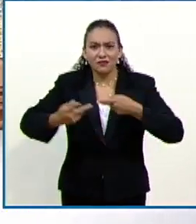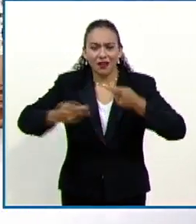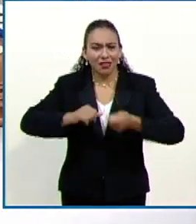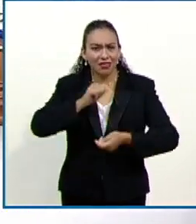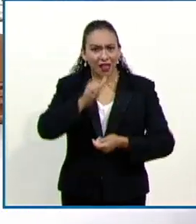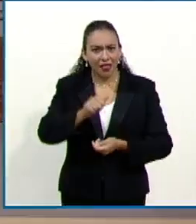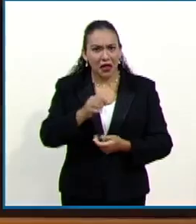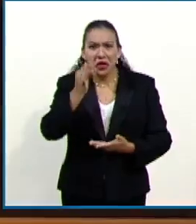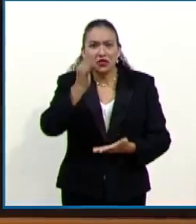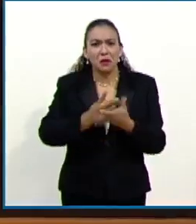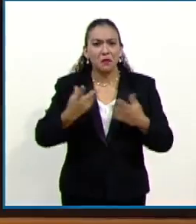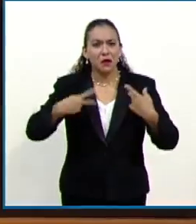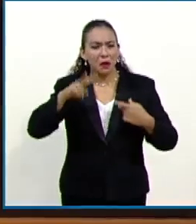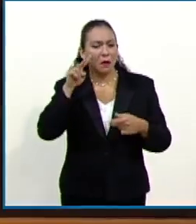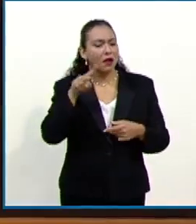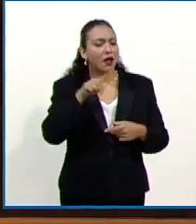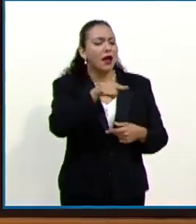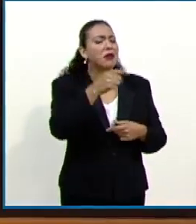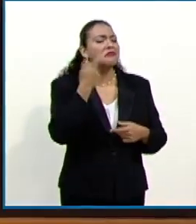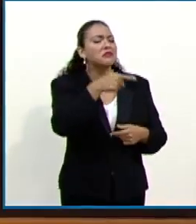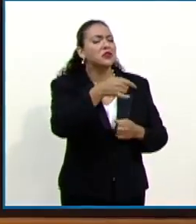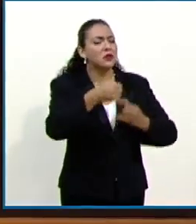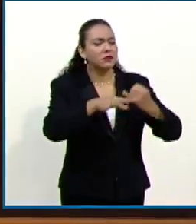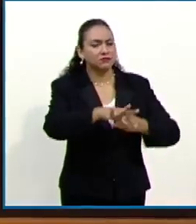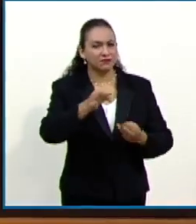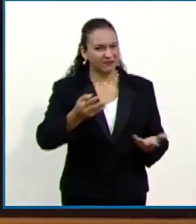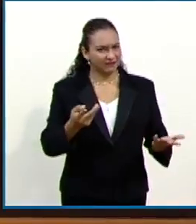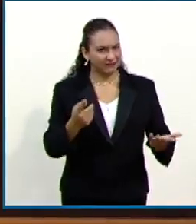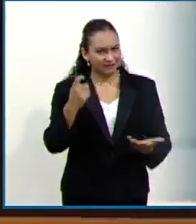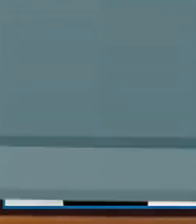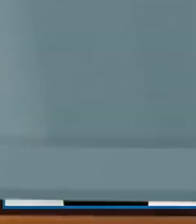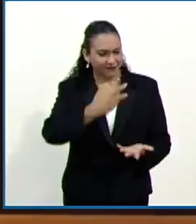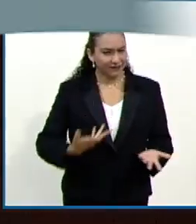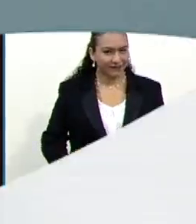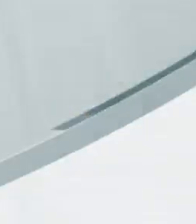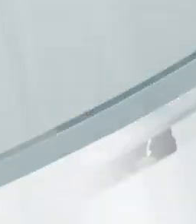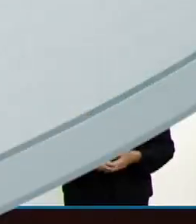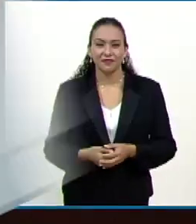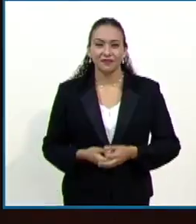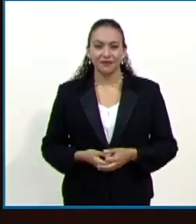Poder Judicial que impulsa el Ejecutivo Federal.